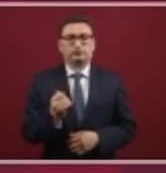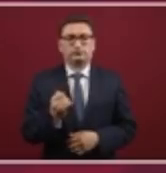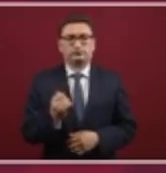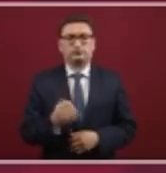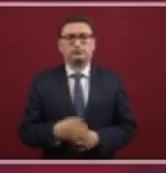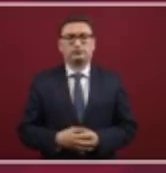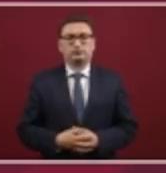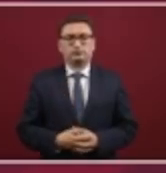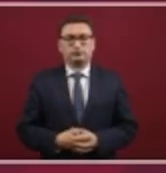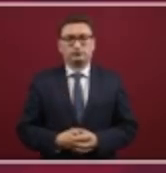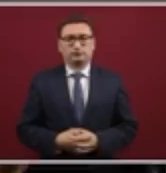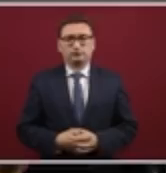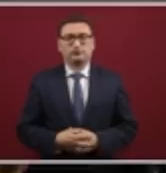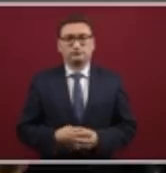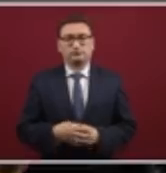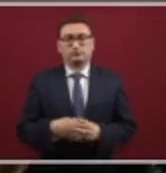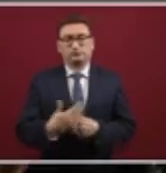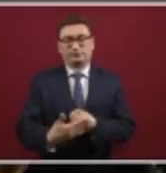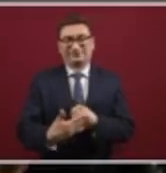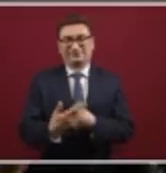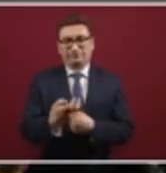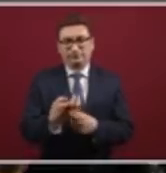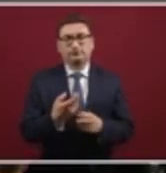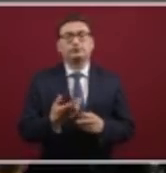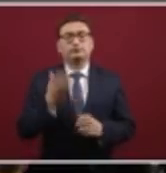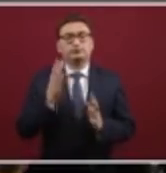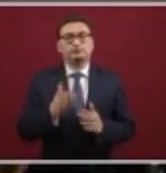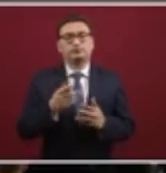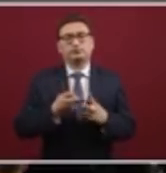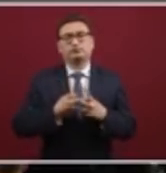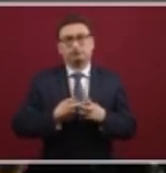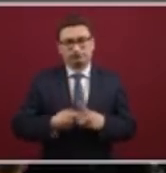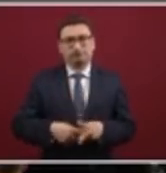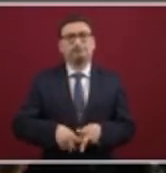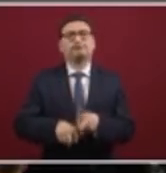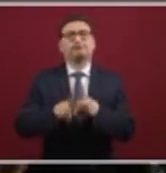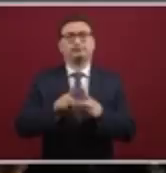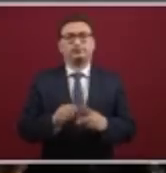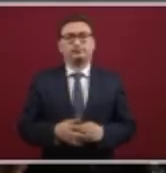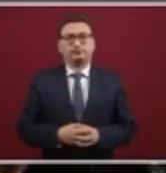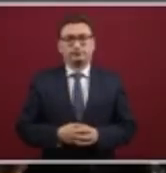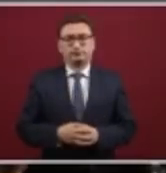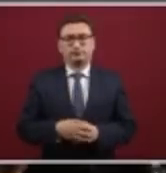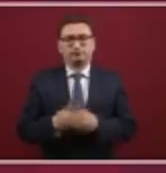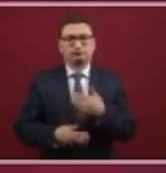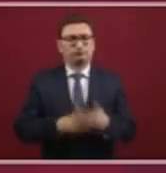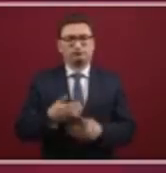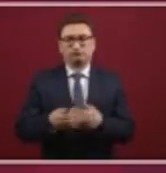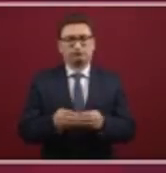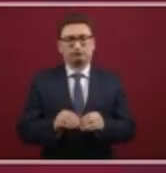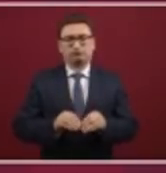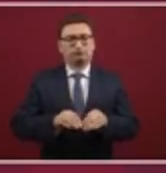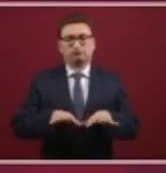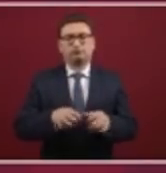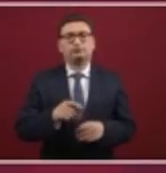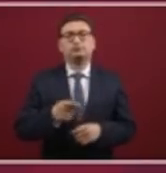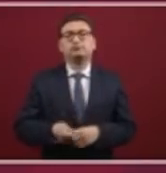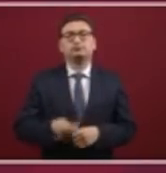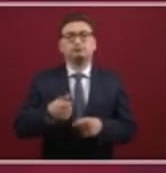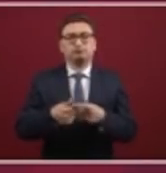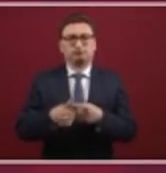el presidente de méxico andrés manuel lópez obrador anunció que tras concluirse el proceso legislativo en torno a las reformas